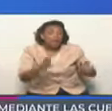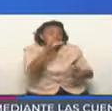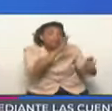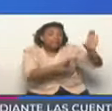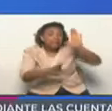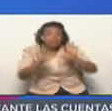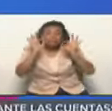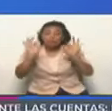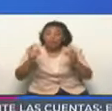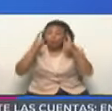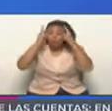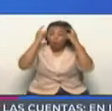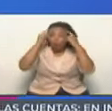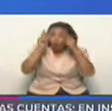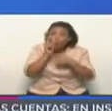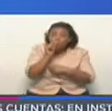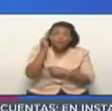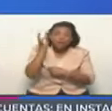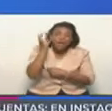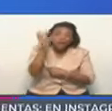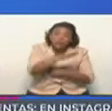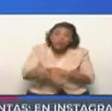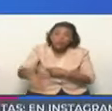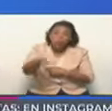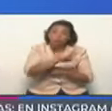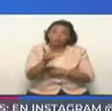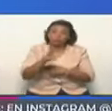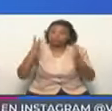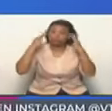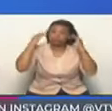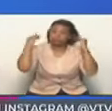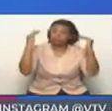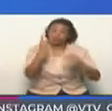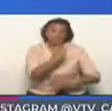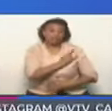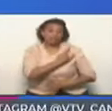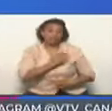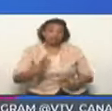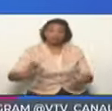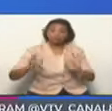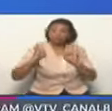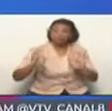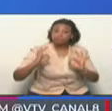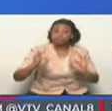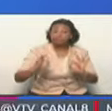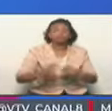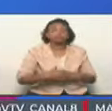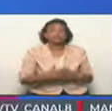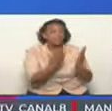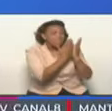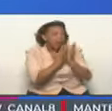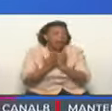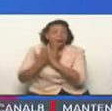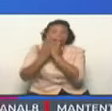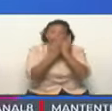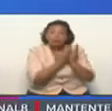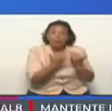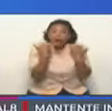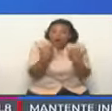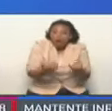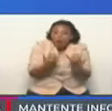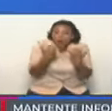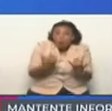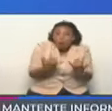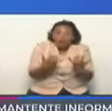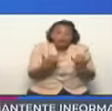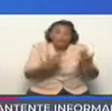científicos y científicas de Venezuela, de la más alta calidad y estándar mundial. Ahora hay que articular todos